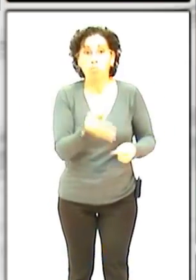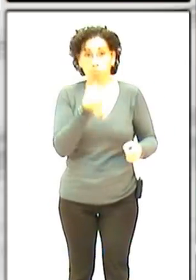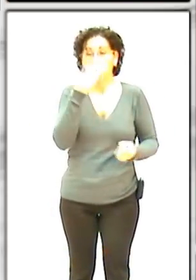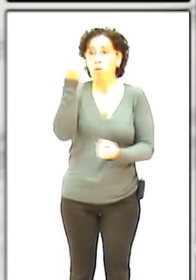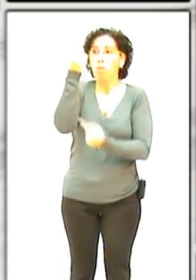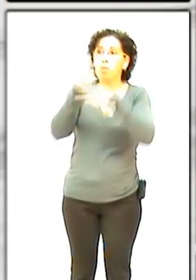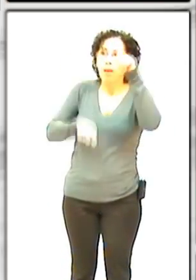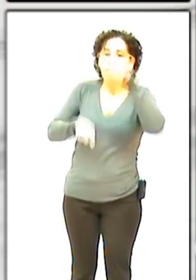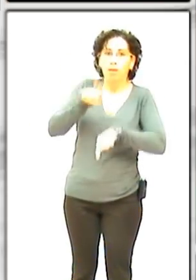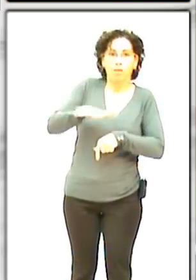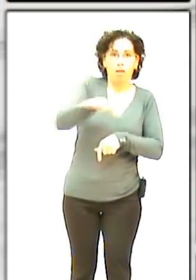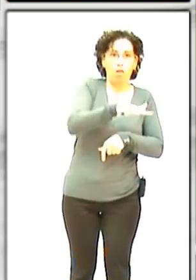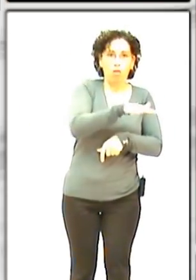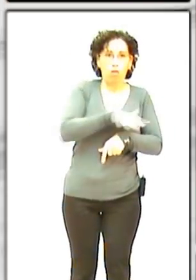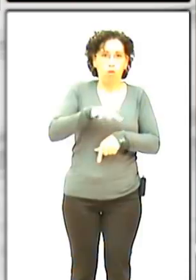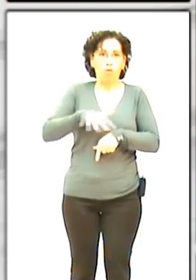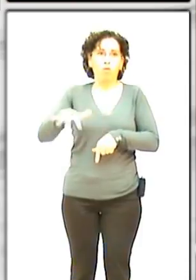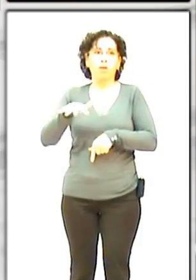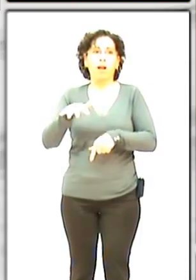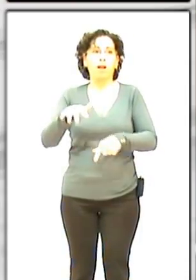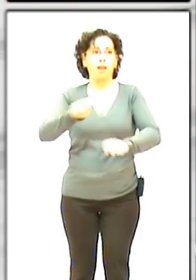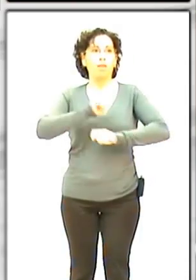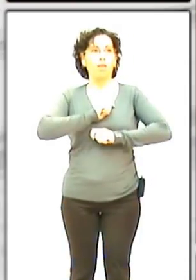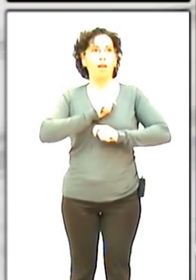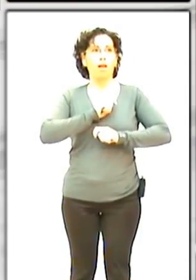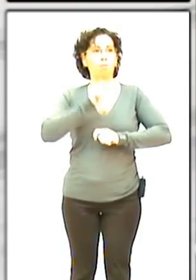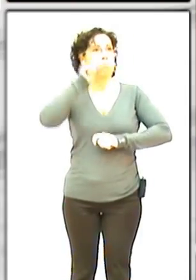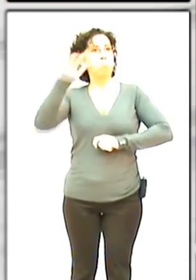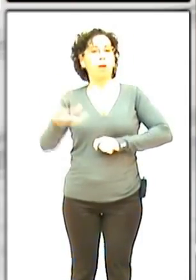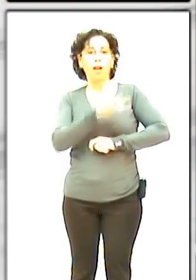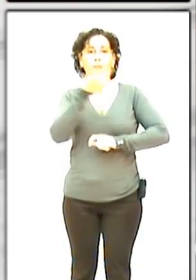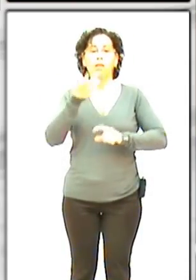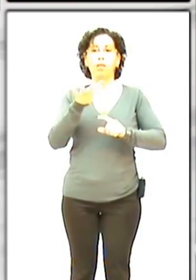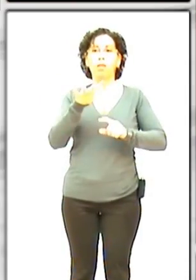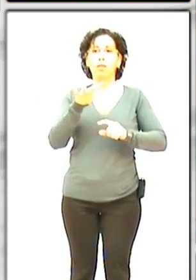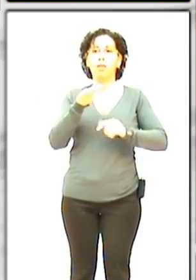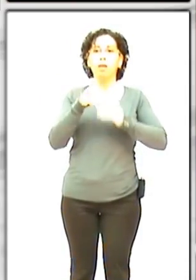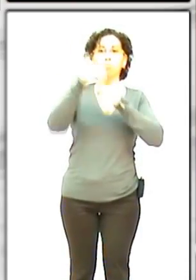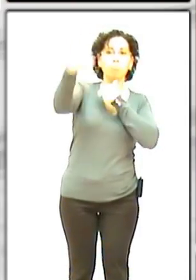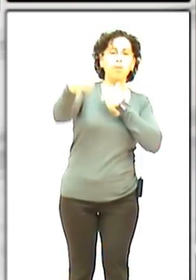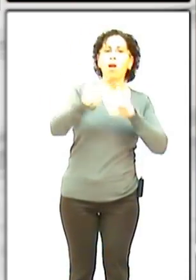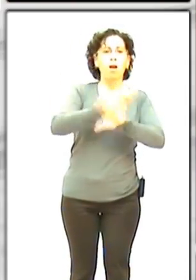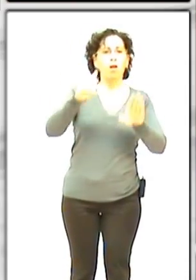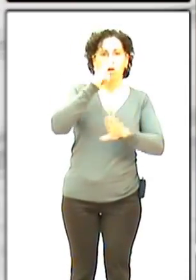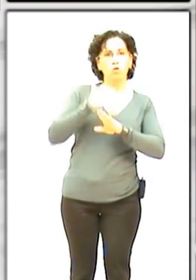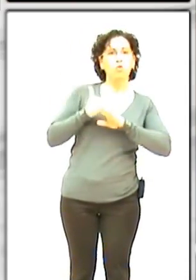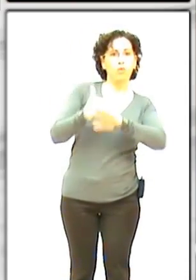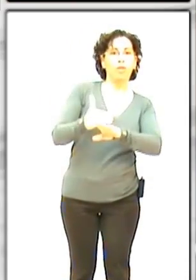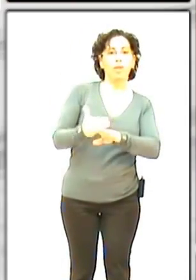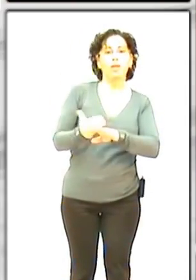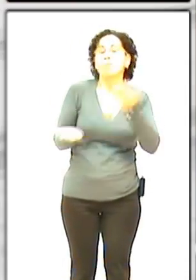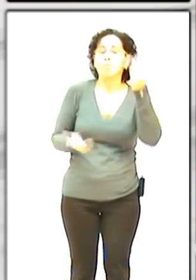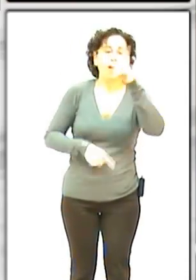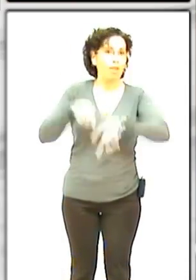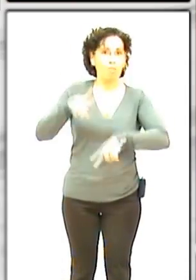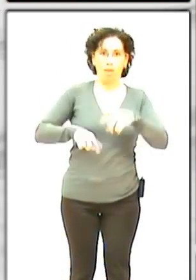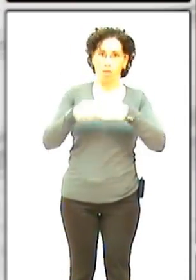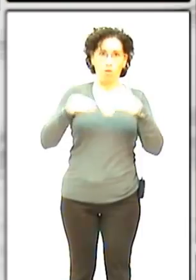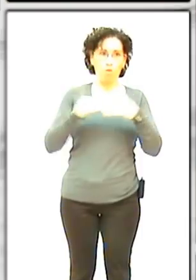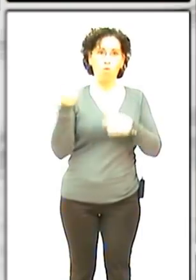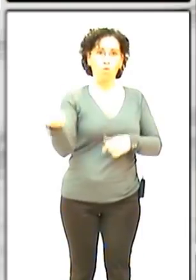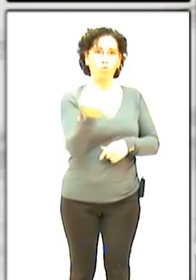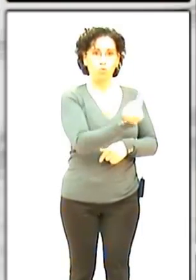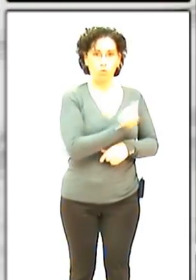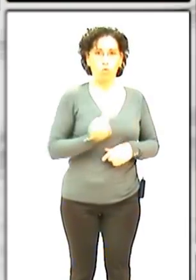concretas se puede dar como suficiente, ¿no? Que eso también depende del usuario, cuidado. Pero en